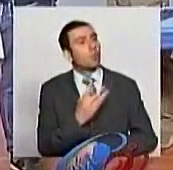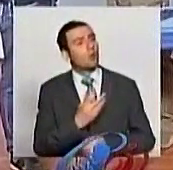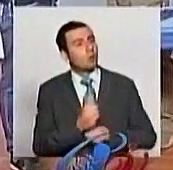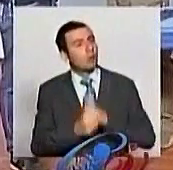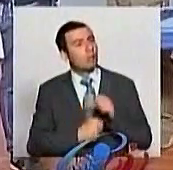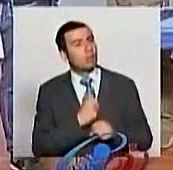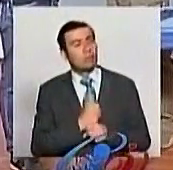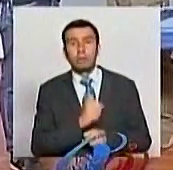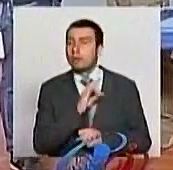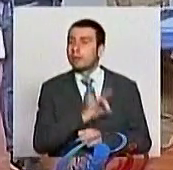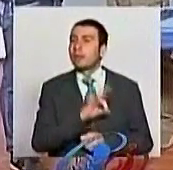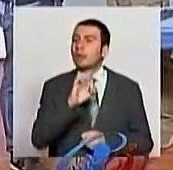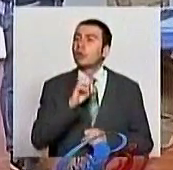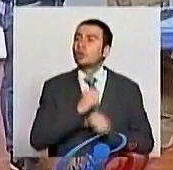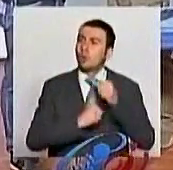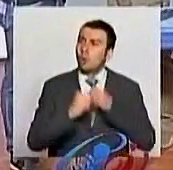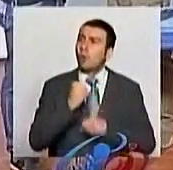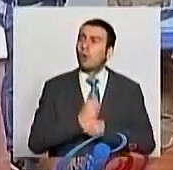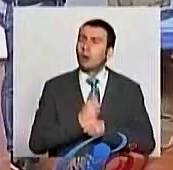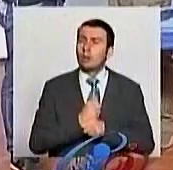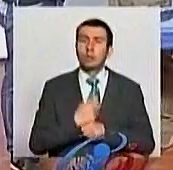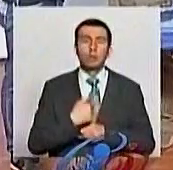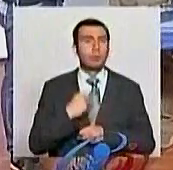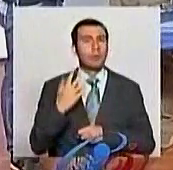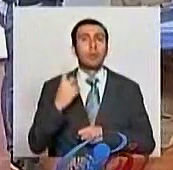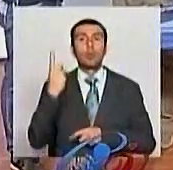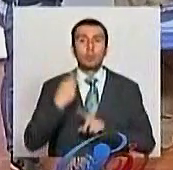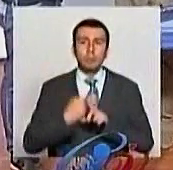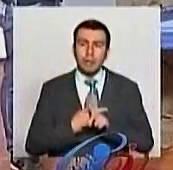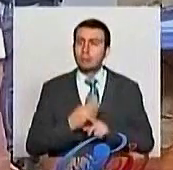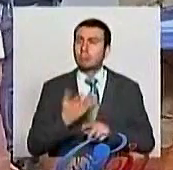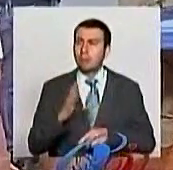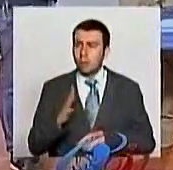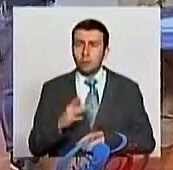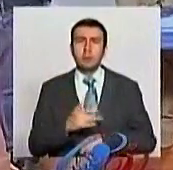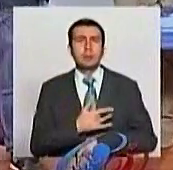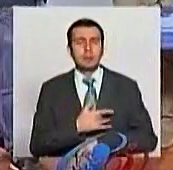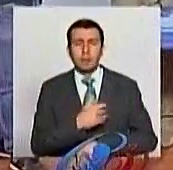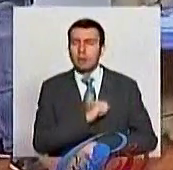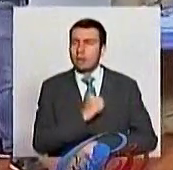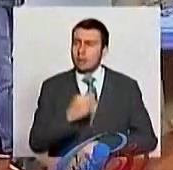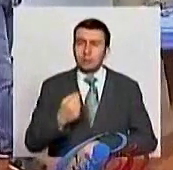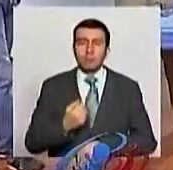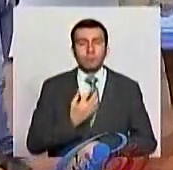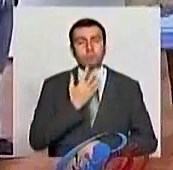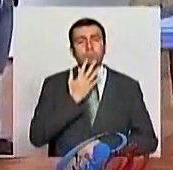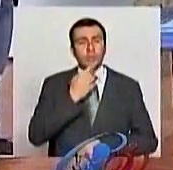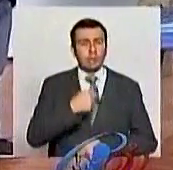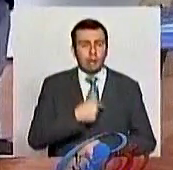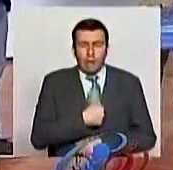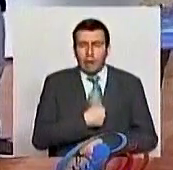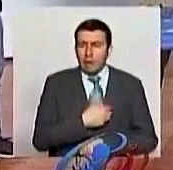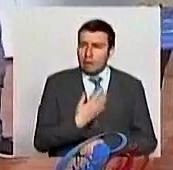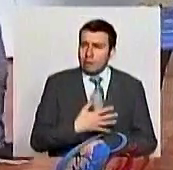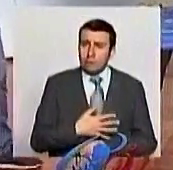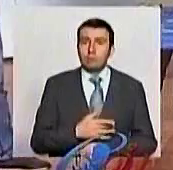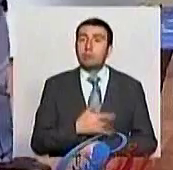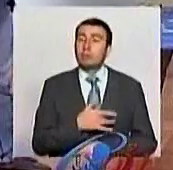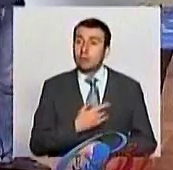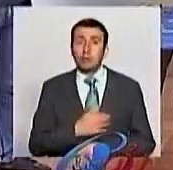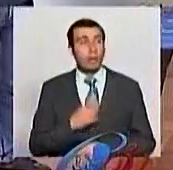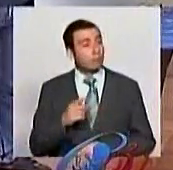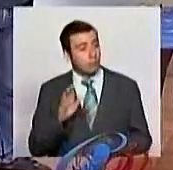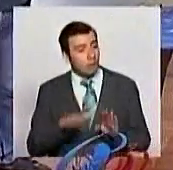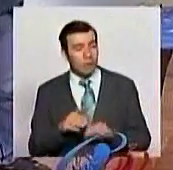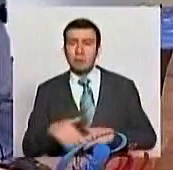cuánto siente eso? Eso ya hace como un mes más o menos. Bueno, yo quería compartir esta pregunta porque esto es el diario. Nosotros vamos